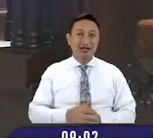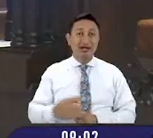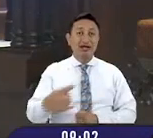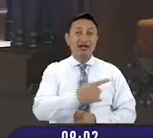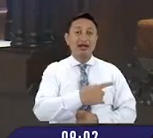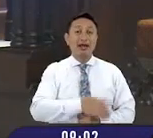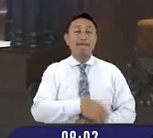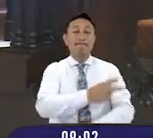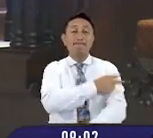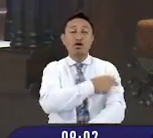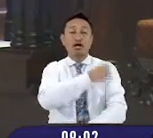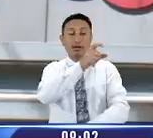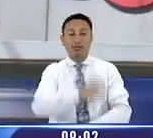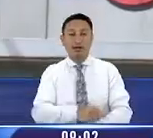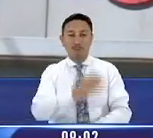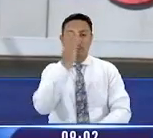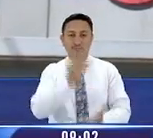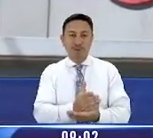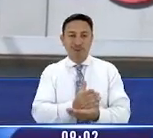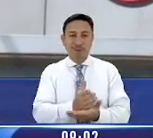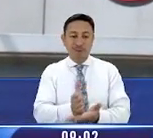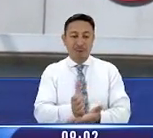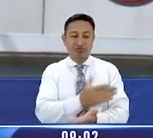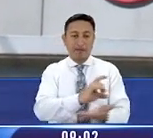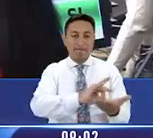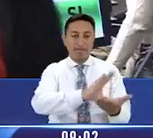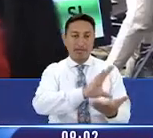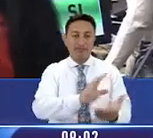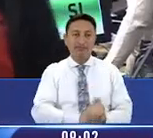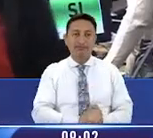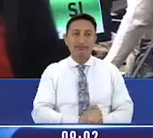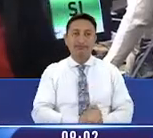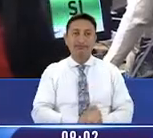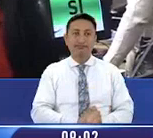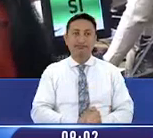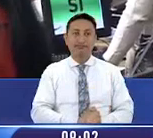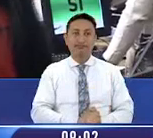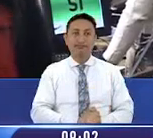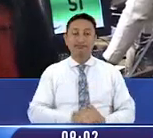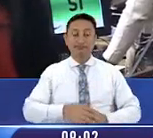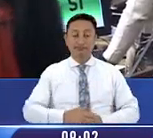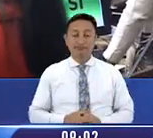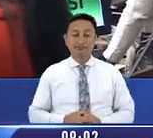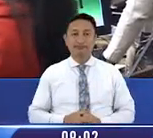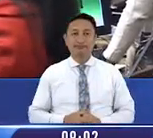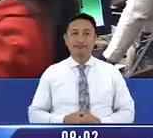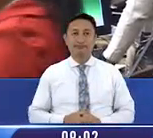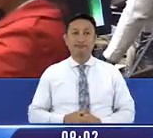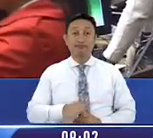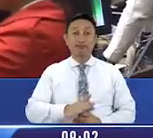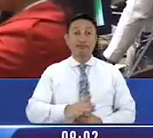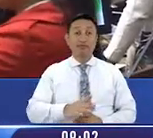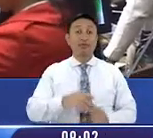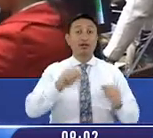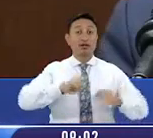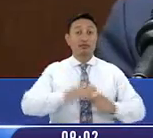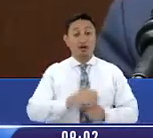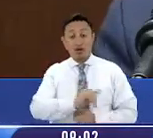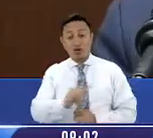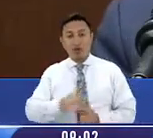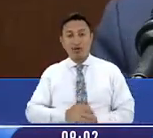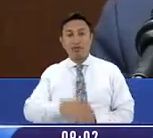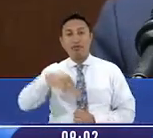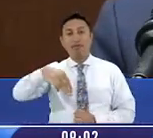Fausto Murillo en el Consejo de la Judicatura, tras ser destituido y censurado. Jalón de oreja que también llegó a Juan José